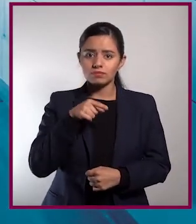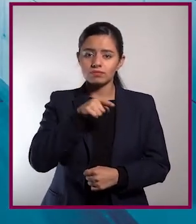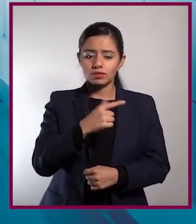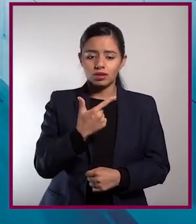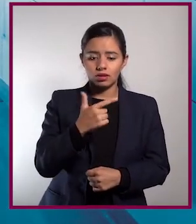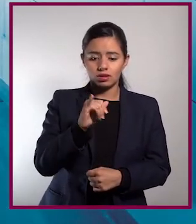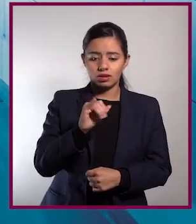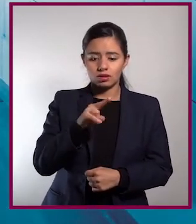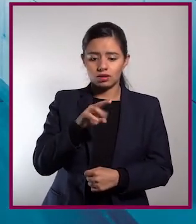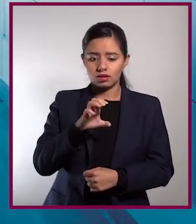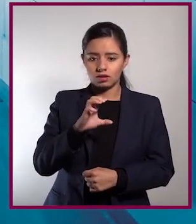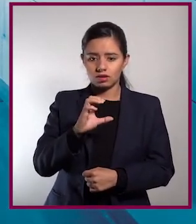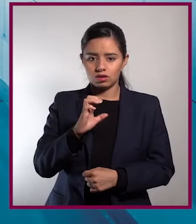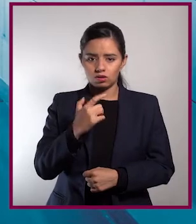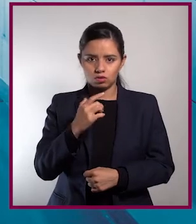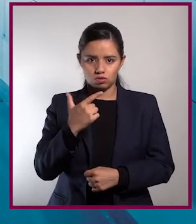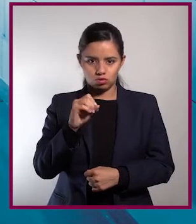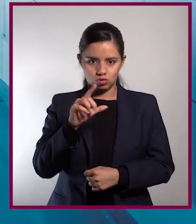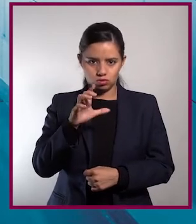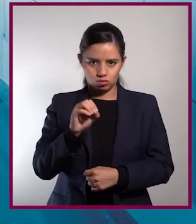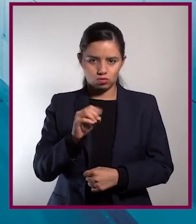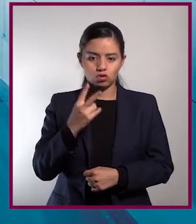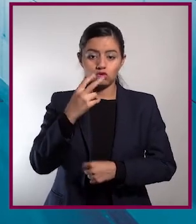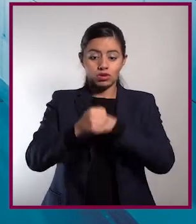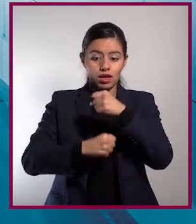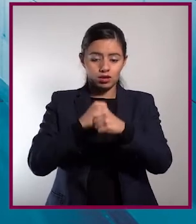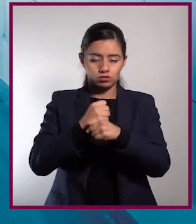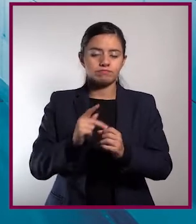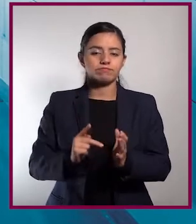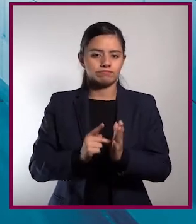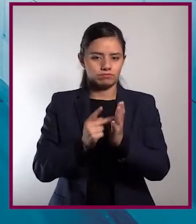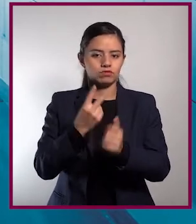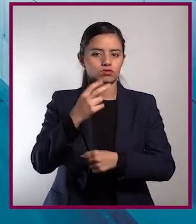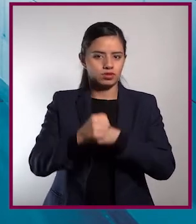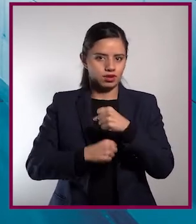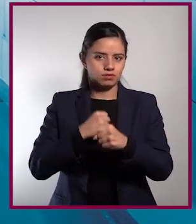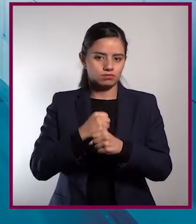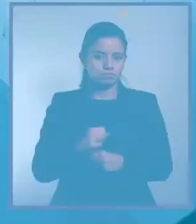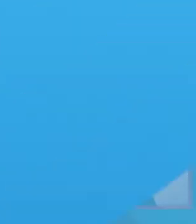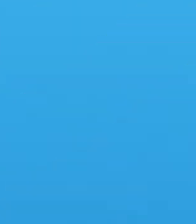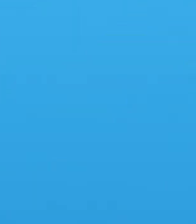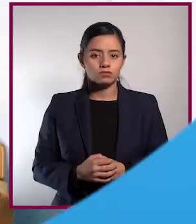con un ginecólogo o ginecóloga sean cada 1 o 2 años.